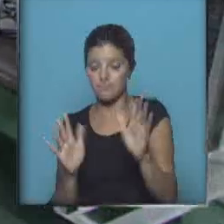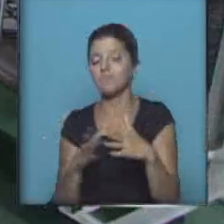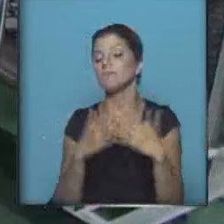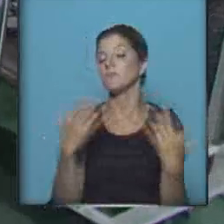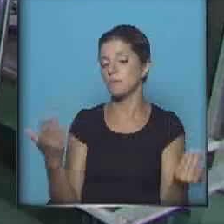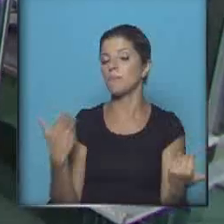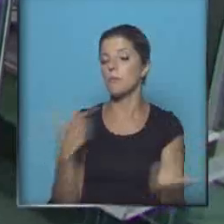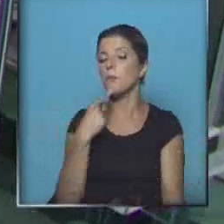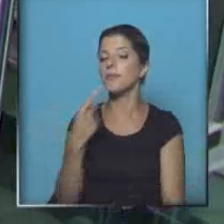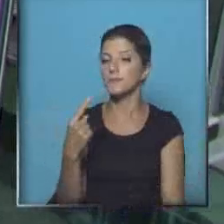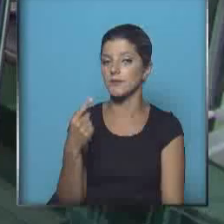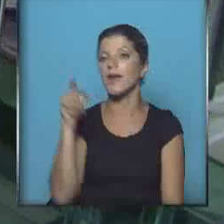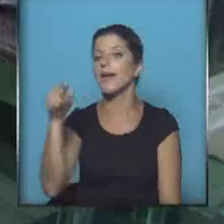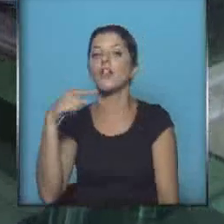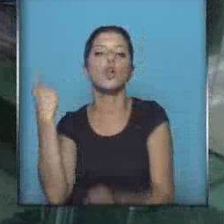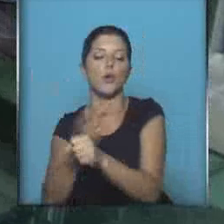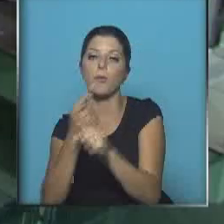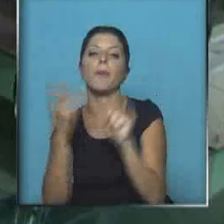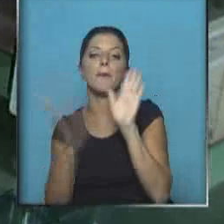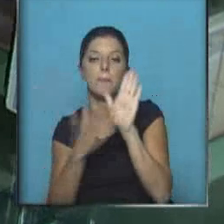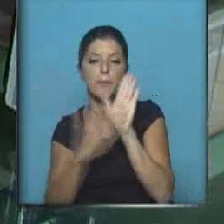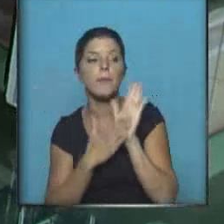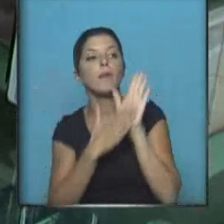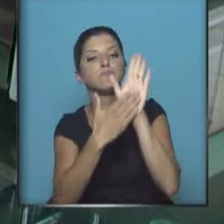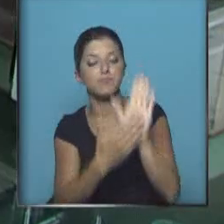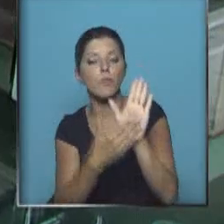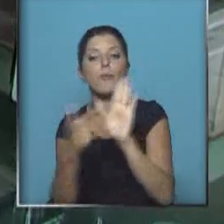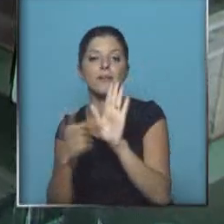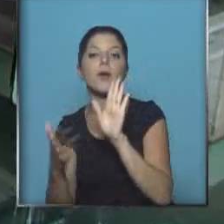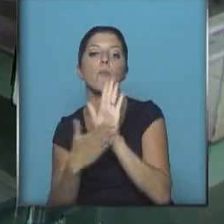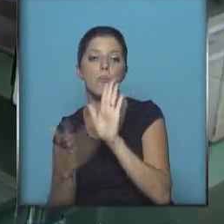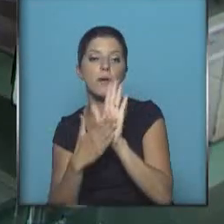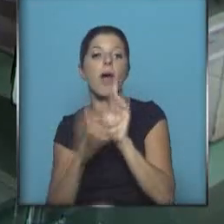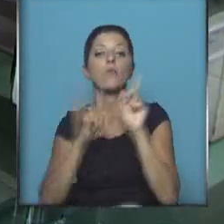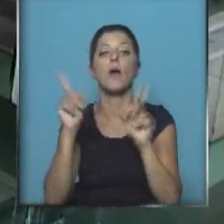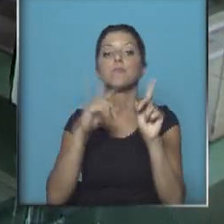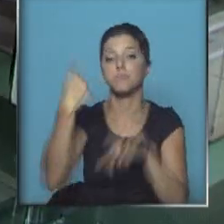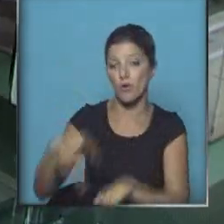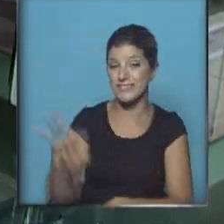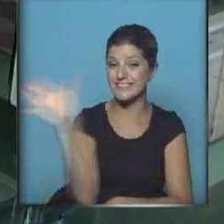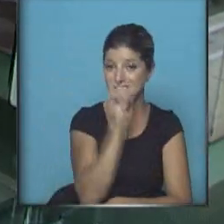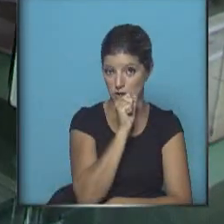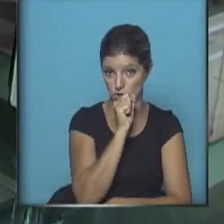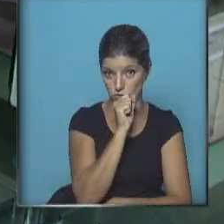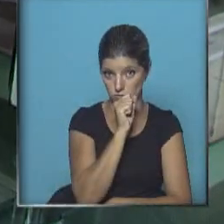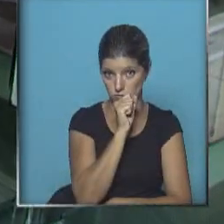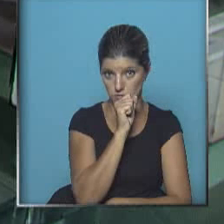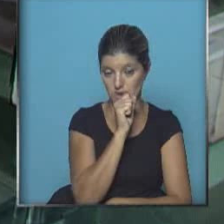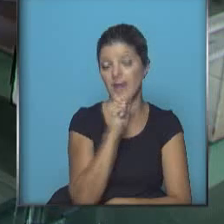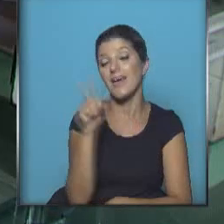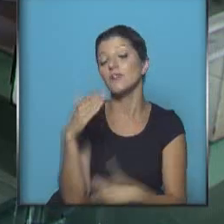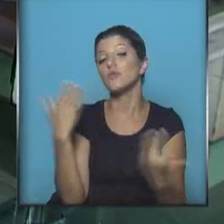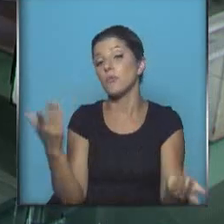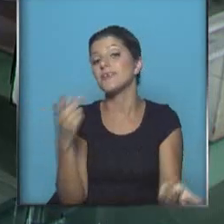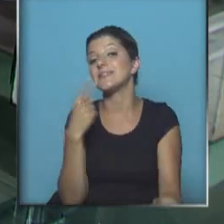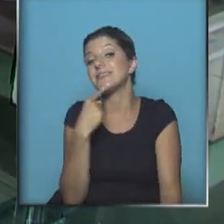puede decir, bueno, él no puede dar las pruebas porque las pruebas hay cosas que son secretas. Eso valdría si lo